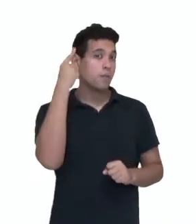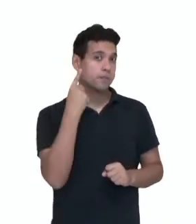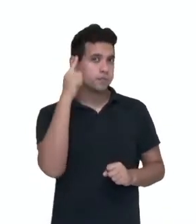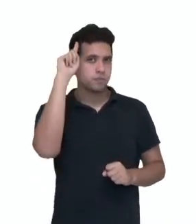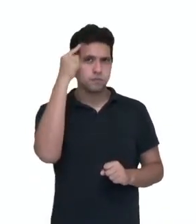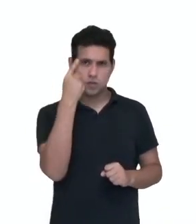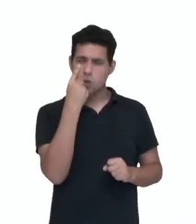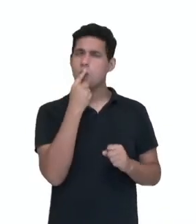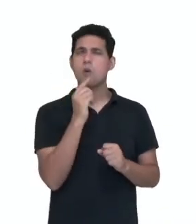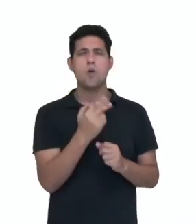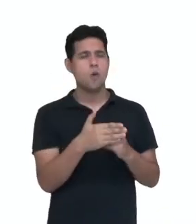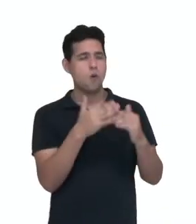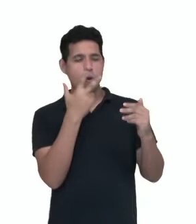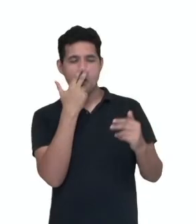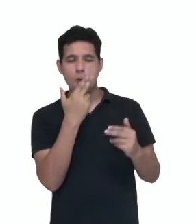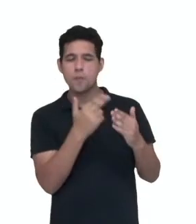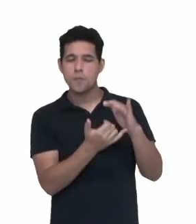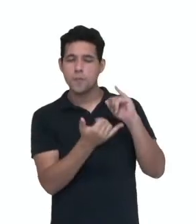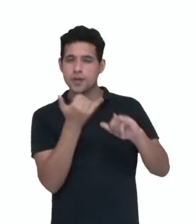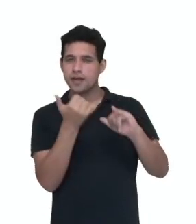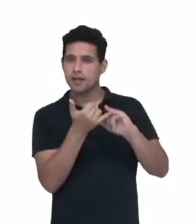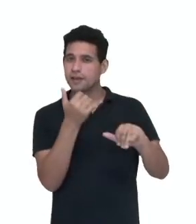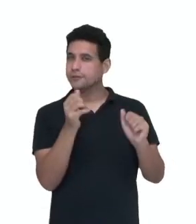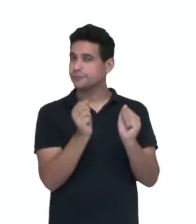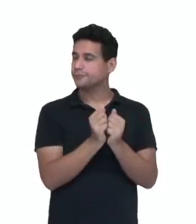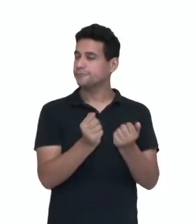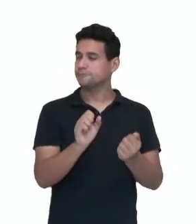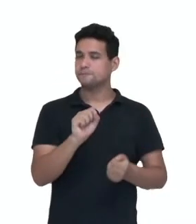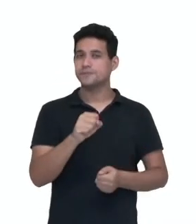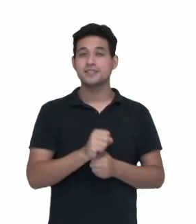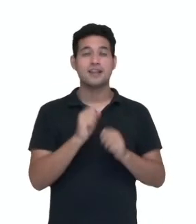combina maravillosamente con tu sonrisa.